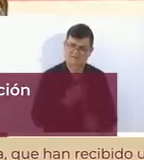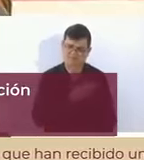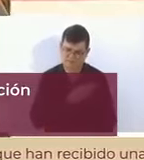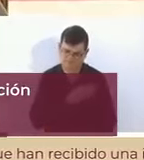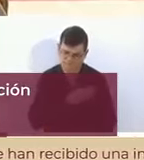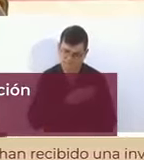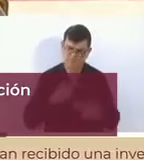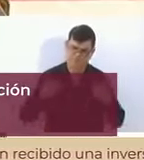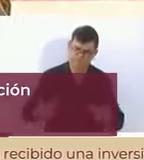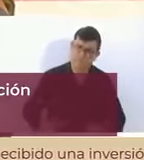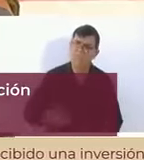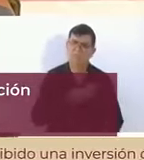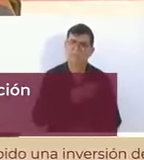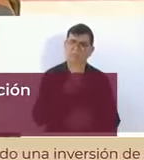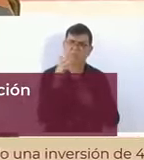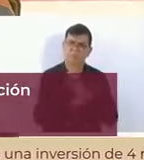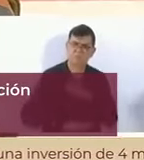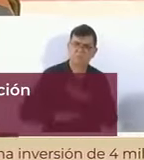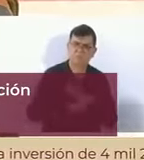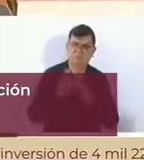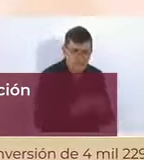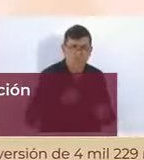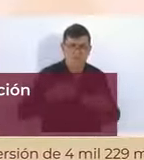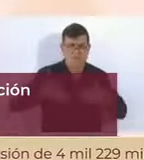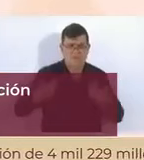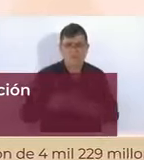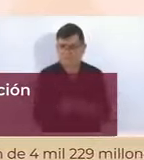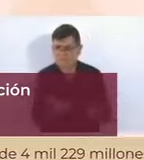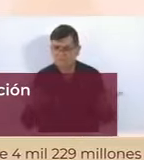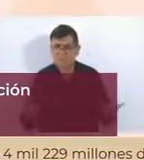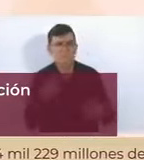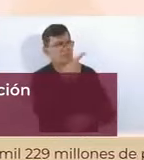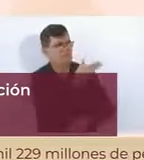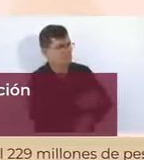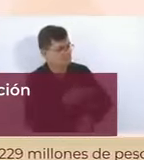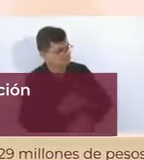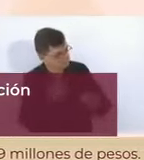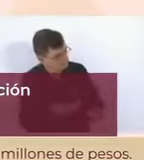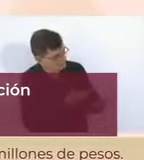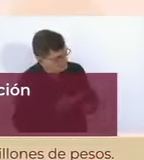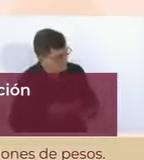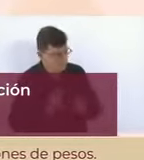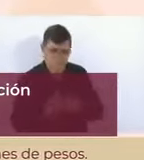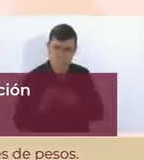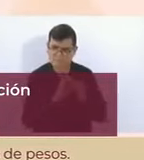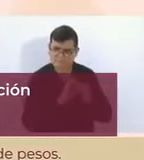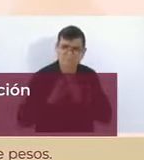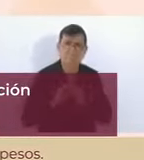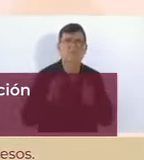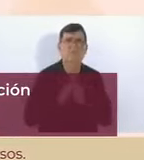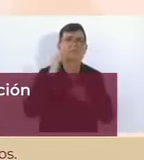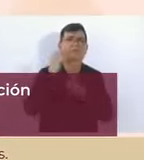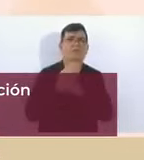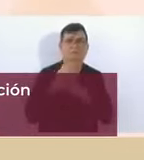permiten la construcción de una nación con valores y principios éticos sólidos. Reconoció que gracias a las políticas públicas del gobierno federal,